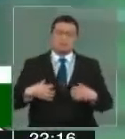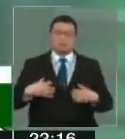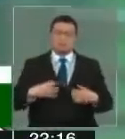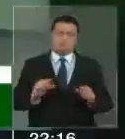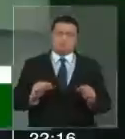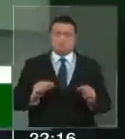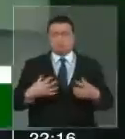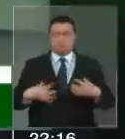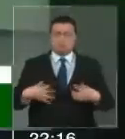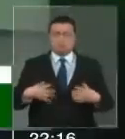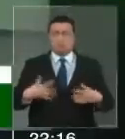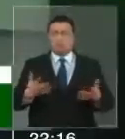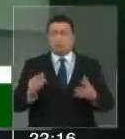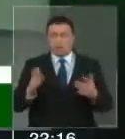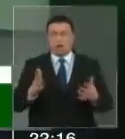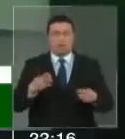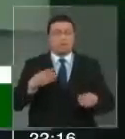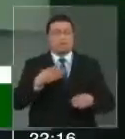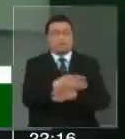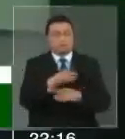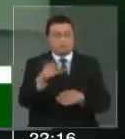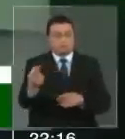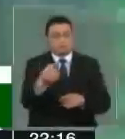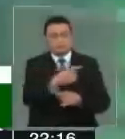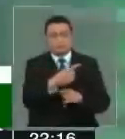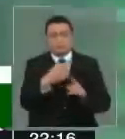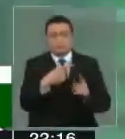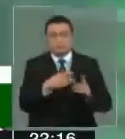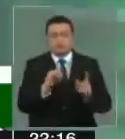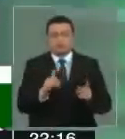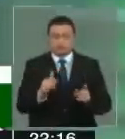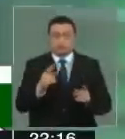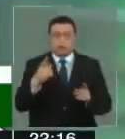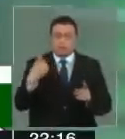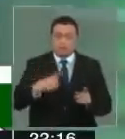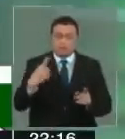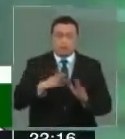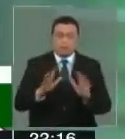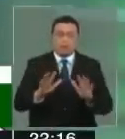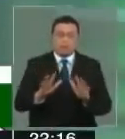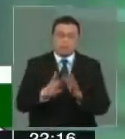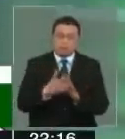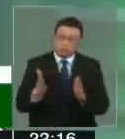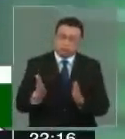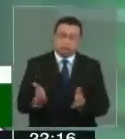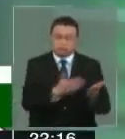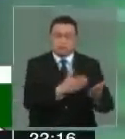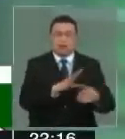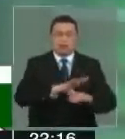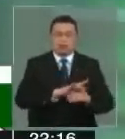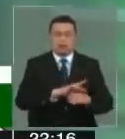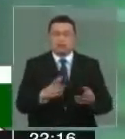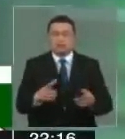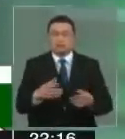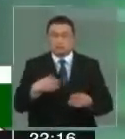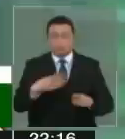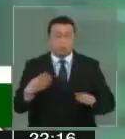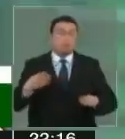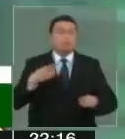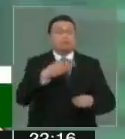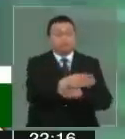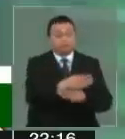Pero decís, ya, lo voy a llevar finalmente. Fue como para que Juaco no me hinchara más, en realidad. Yeah. Como que ya, paremos con esto, o sea... Y